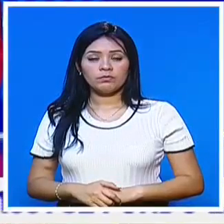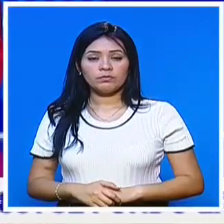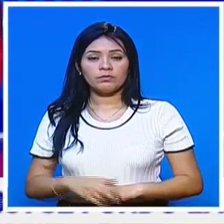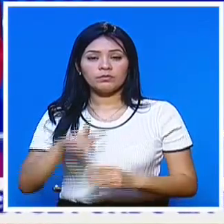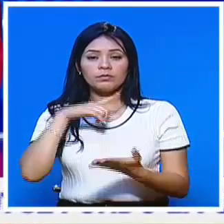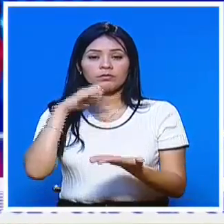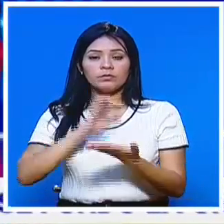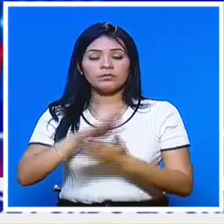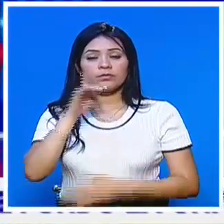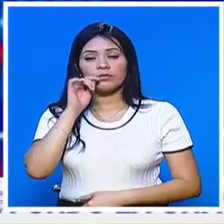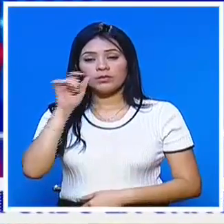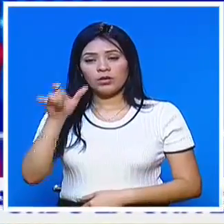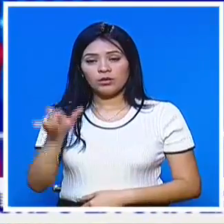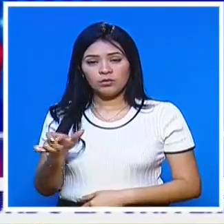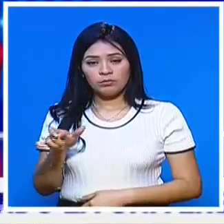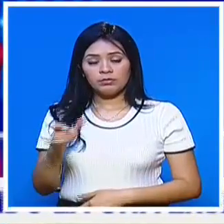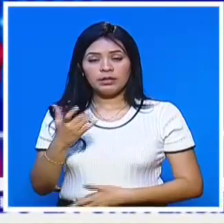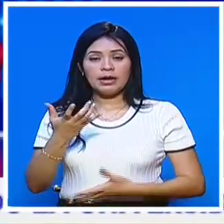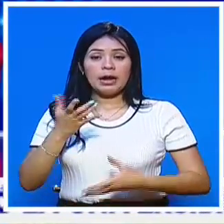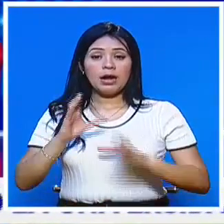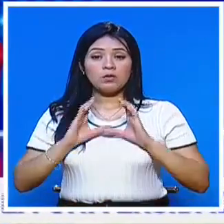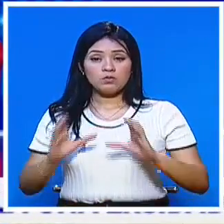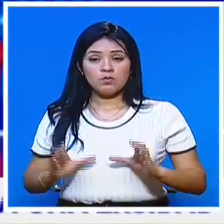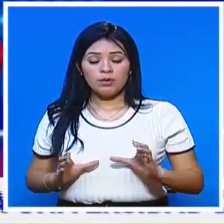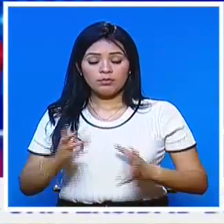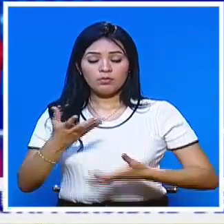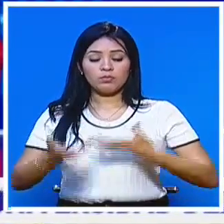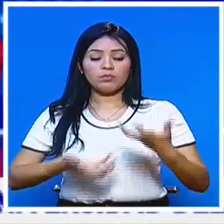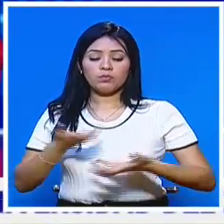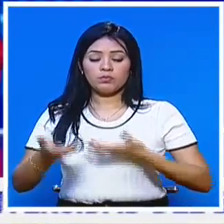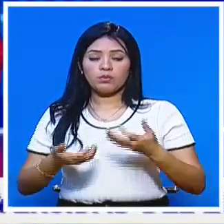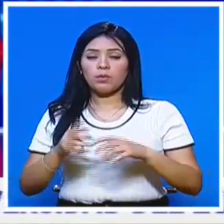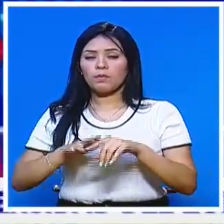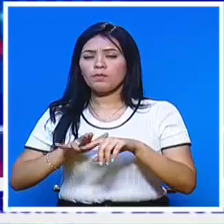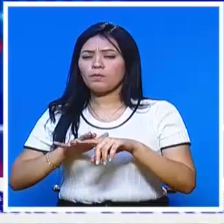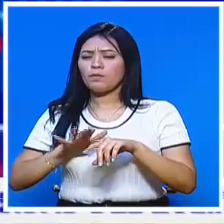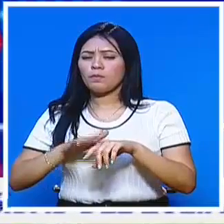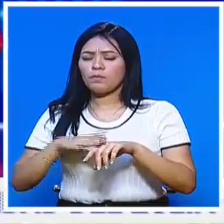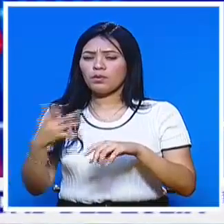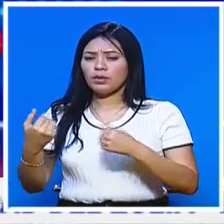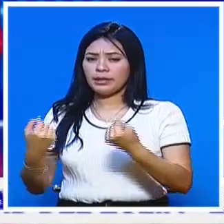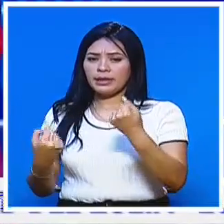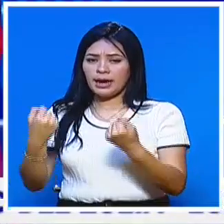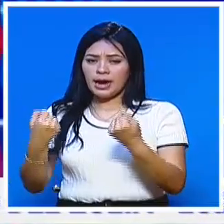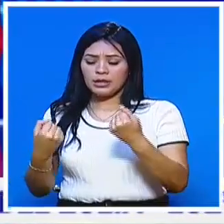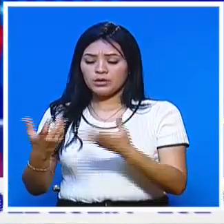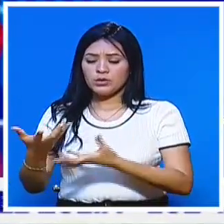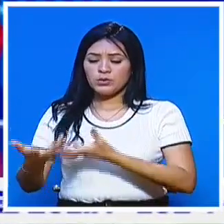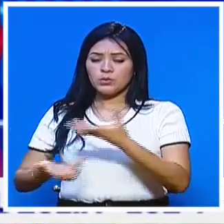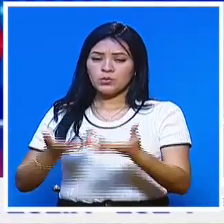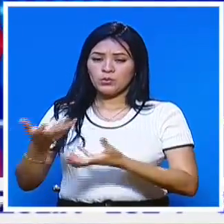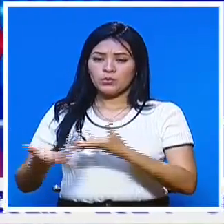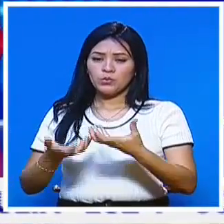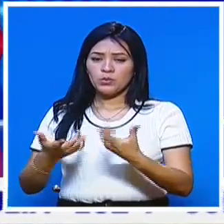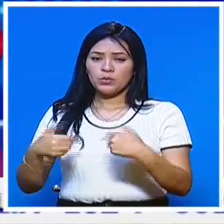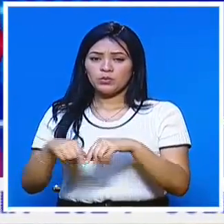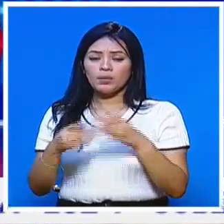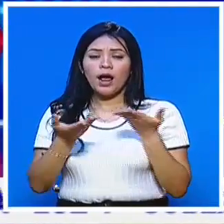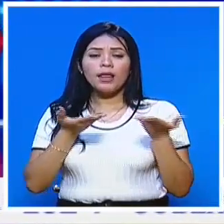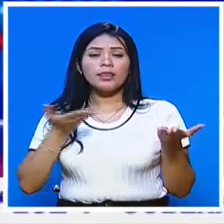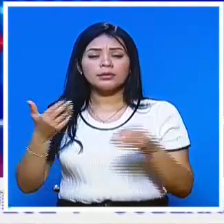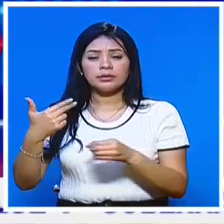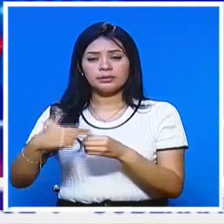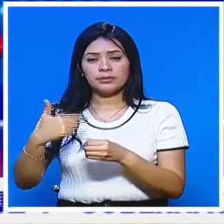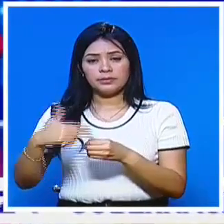Falleció el hombre que resultó con quemaduras de gravedad luego de que el vehículo en el que se encontraba se incendiara en una estación de